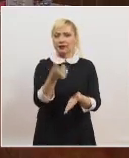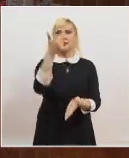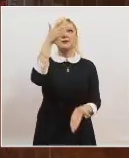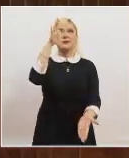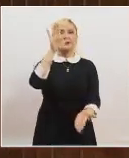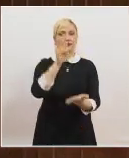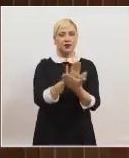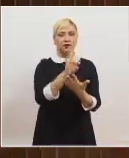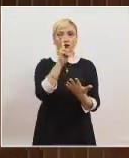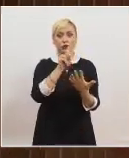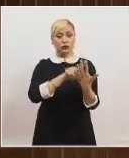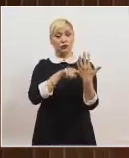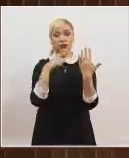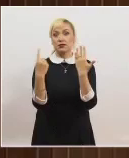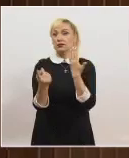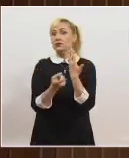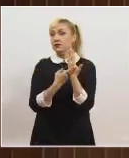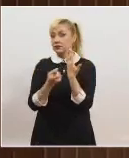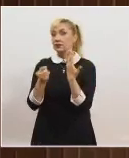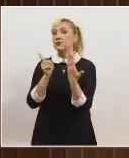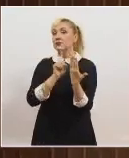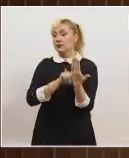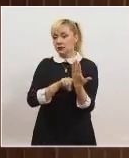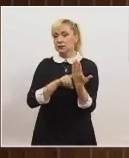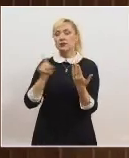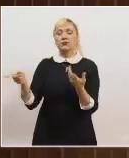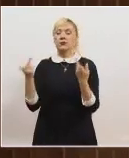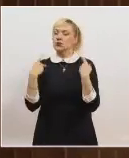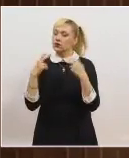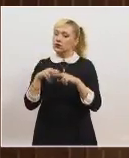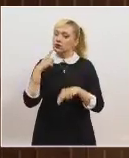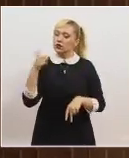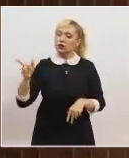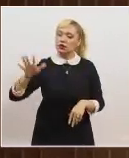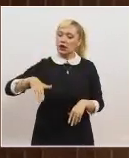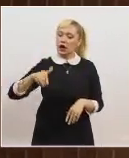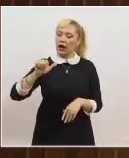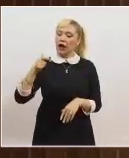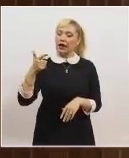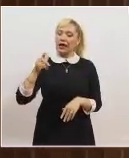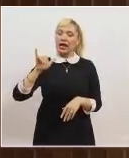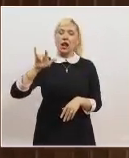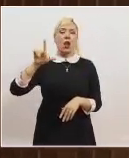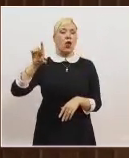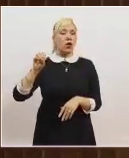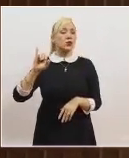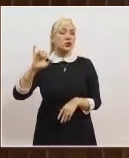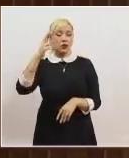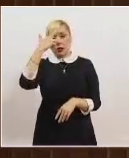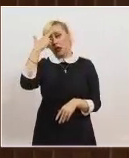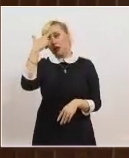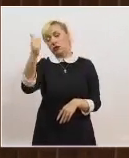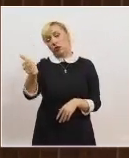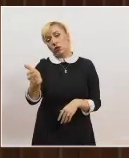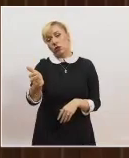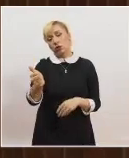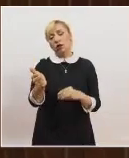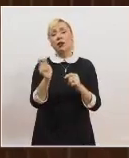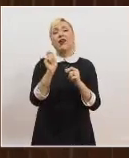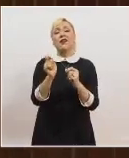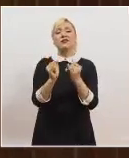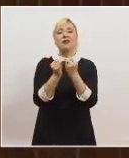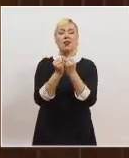Citando al profesor Aguiló, los deberes de independencia e imparcialidad conforman